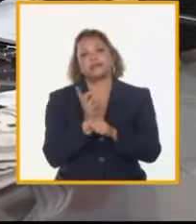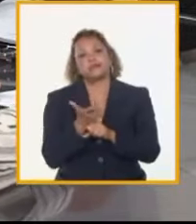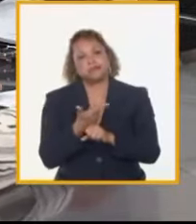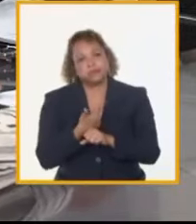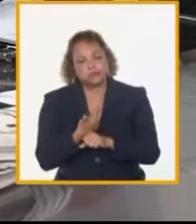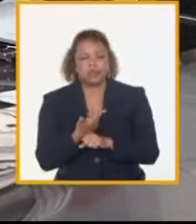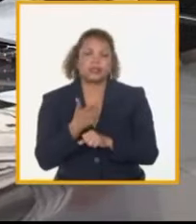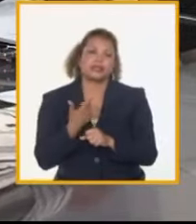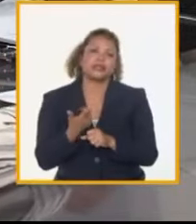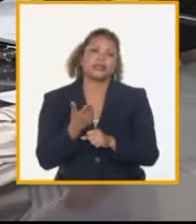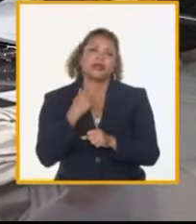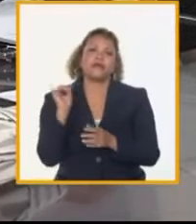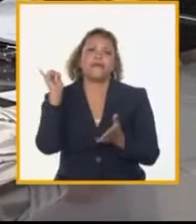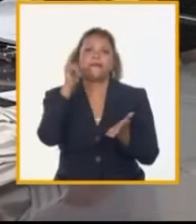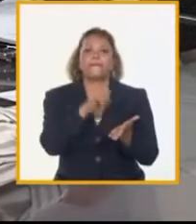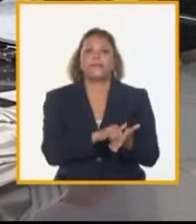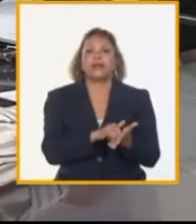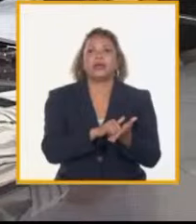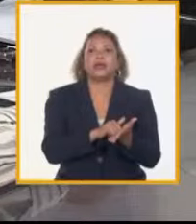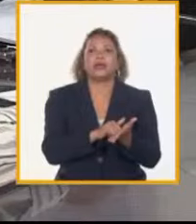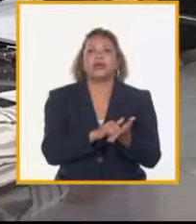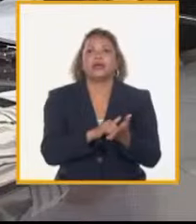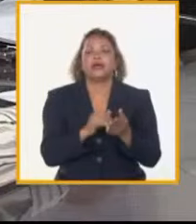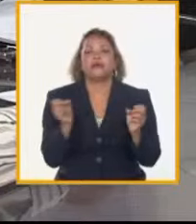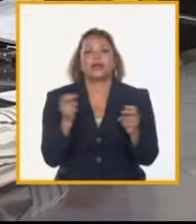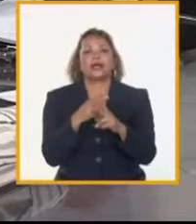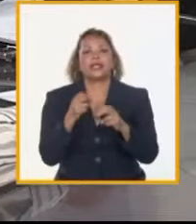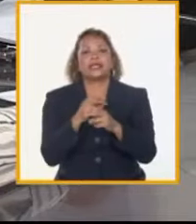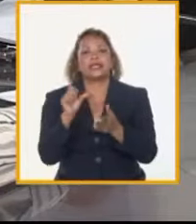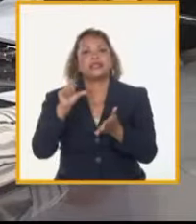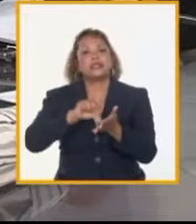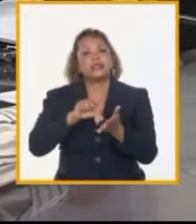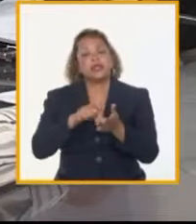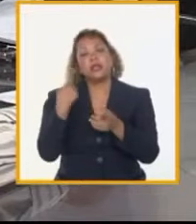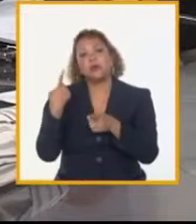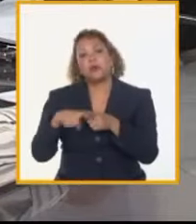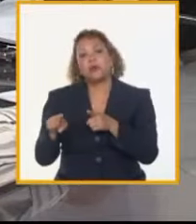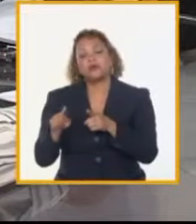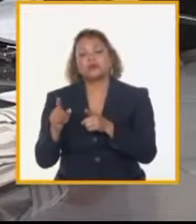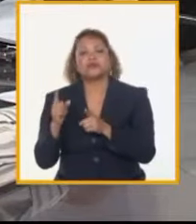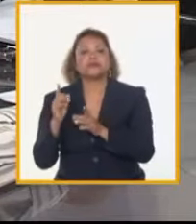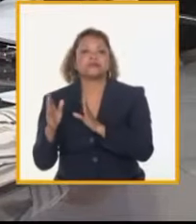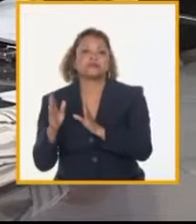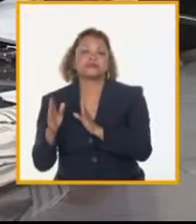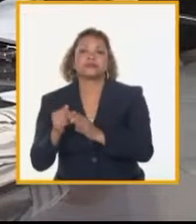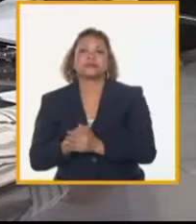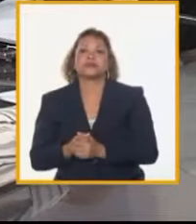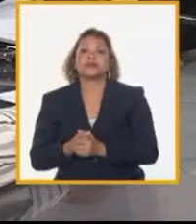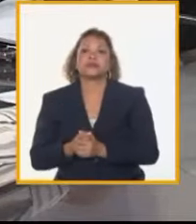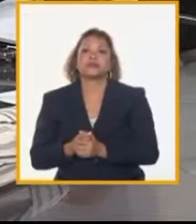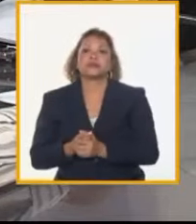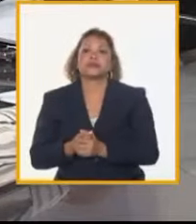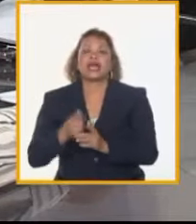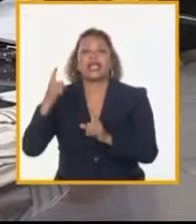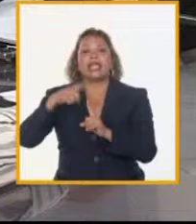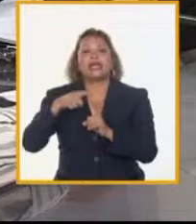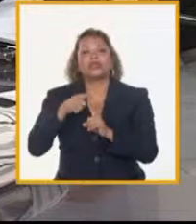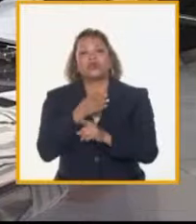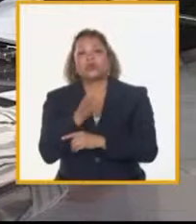dicen, de un viaje hasta esa provincia por la carretera central. Y por el otro lado, la, ruta hacia Las Tunas,